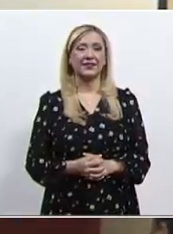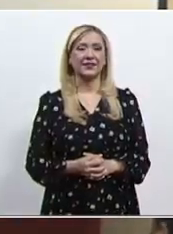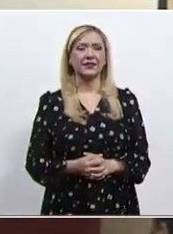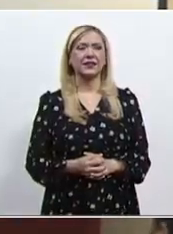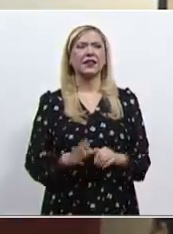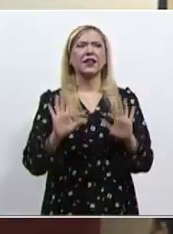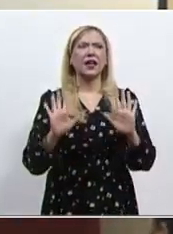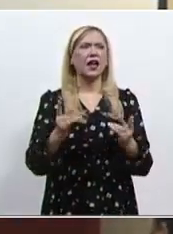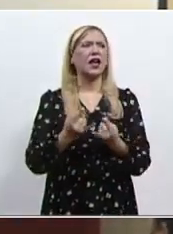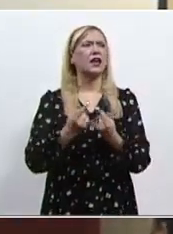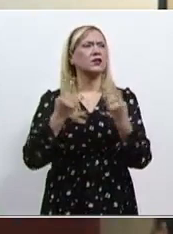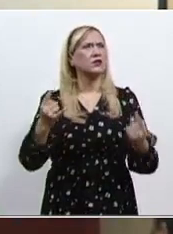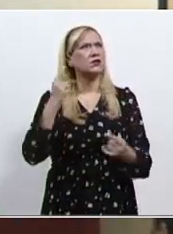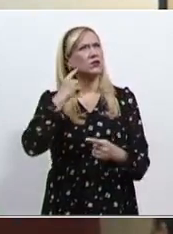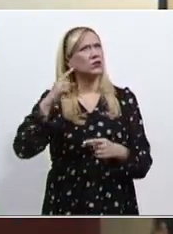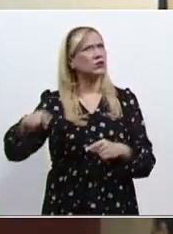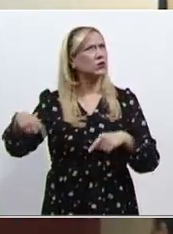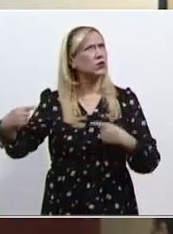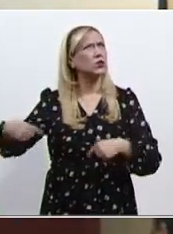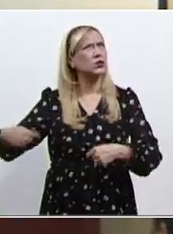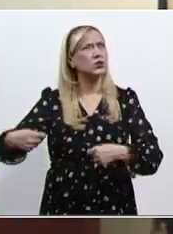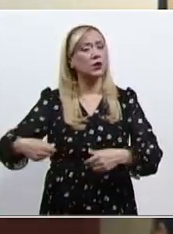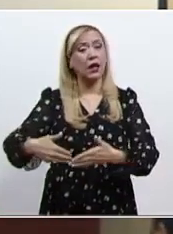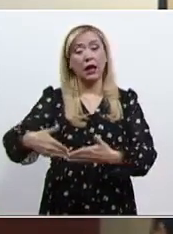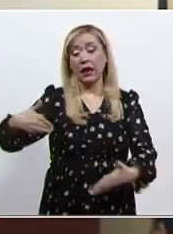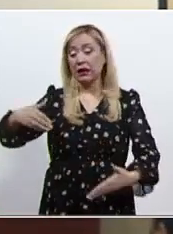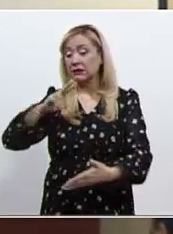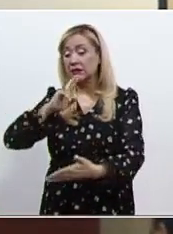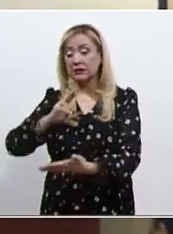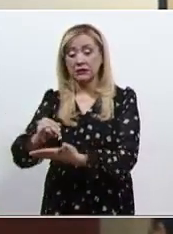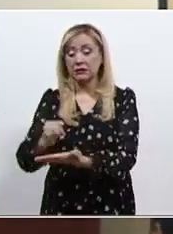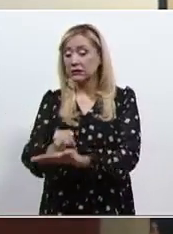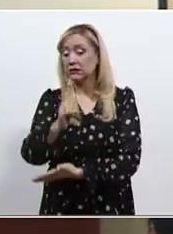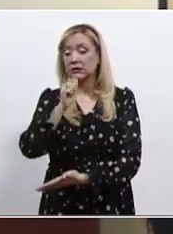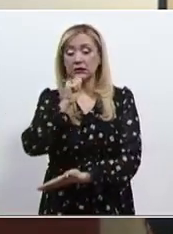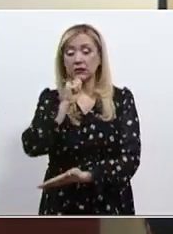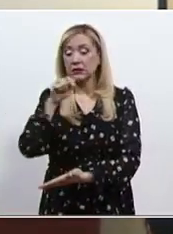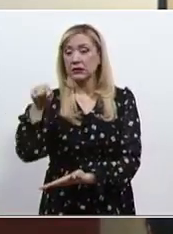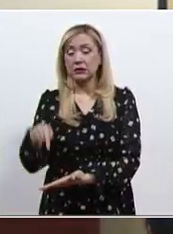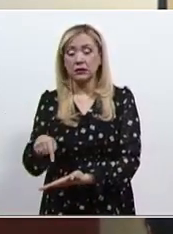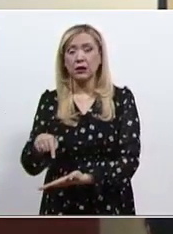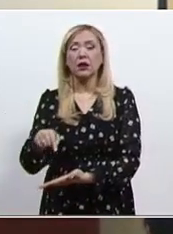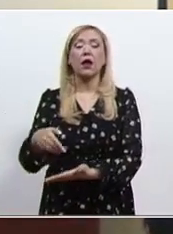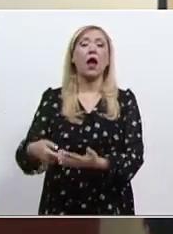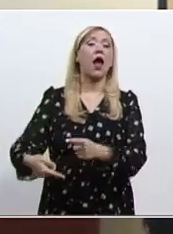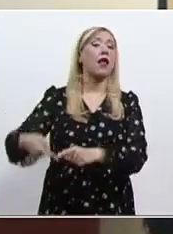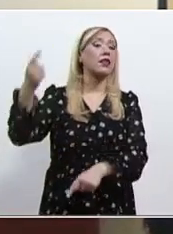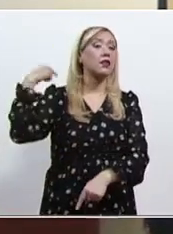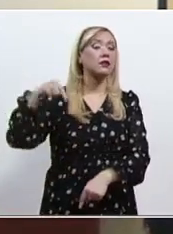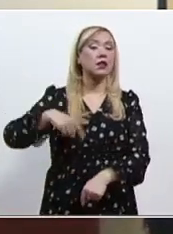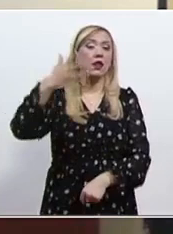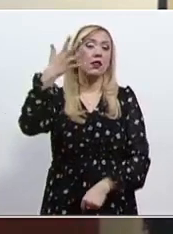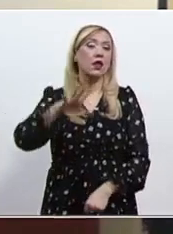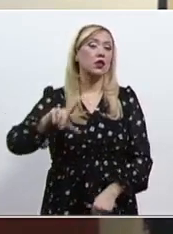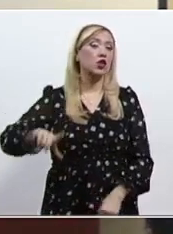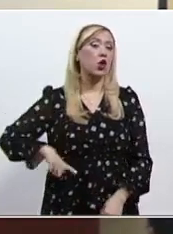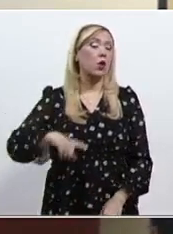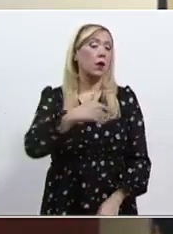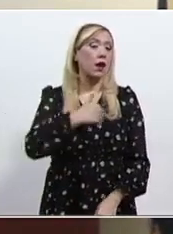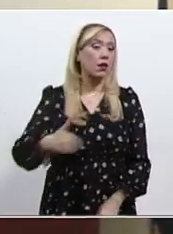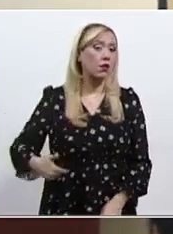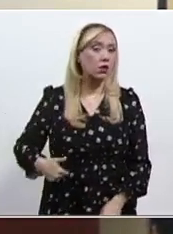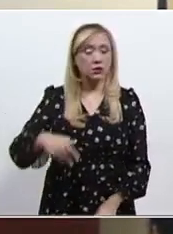históricamente hasta antes de esta sentencia había habido en este país diez gobernadoras Cuántas